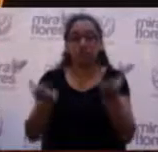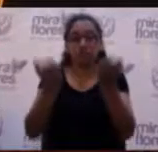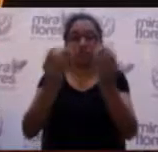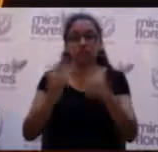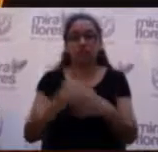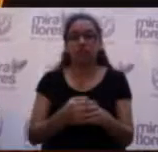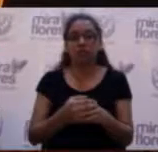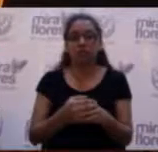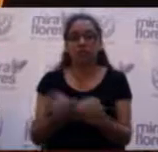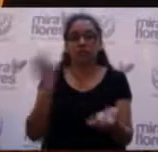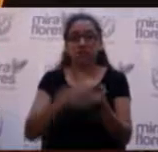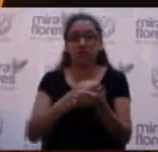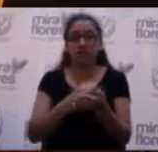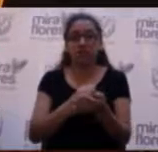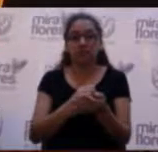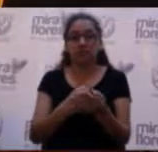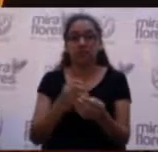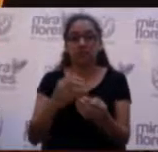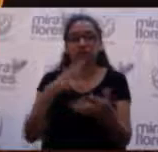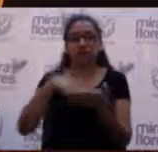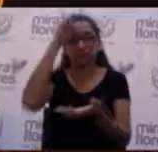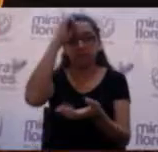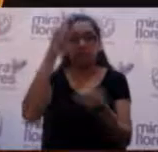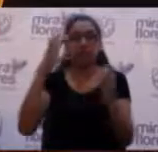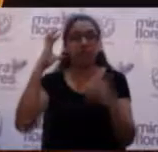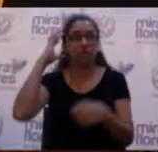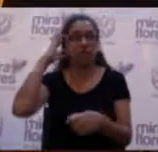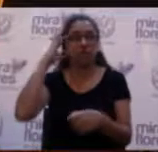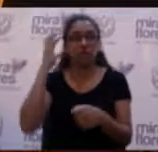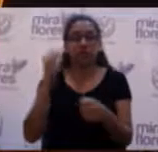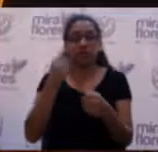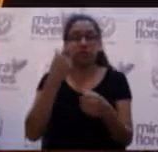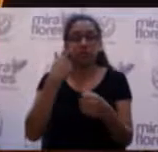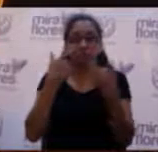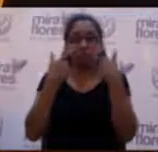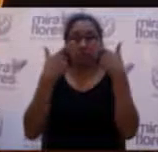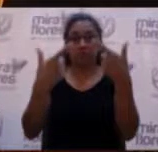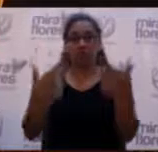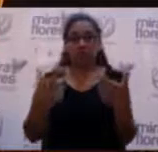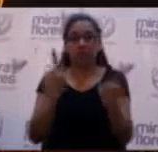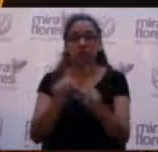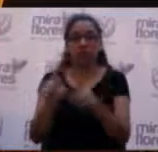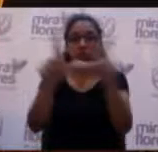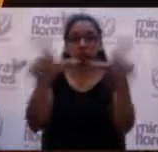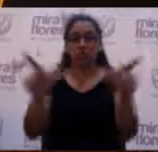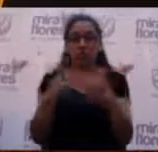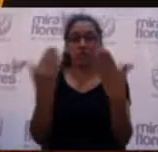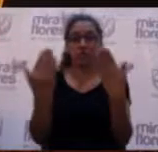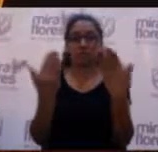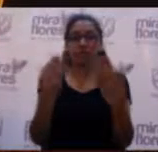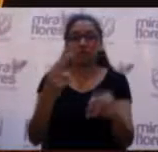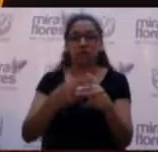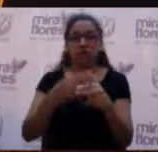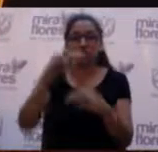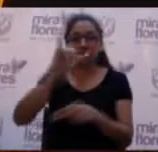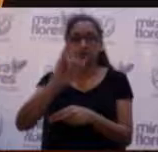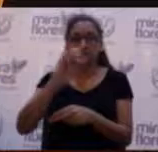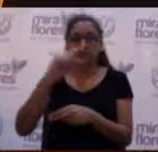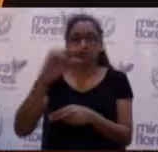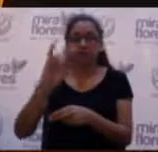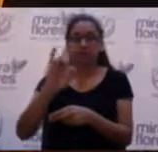continuar implementando iniciativas que dan a Miraflores el merecido reconocimiento del Distrito Modelo. Cordialmente, Miguel Molinari,